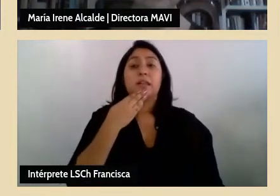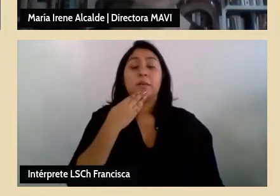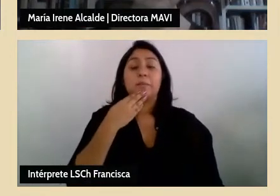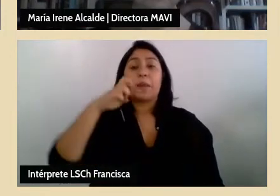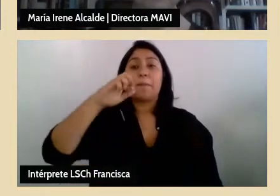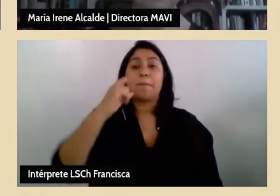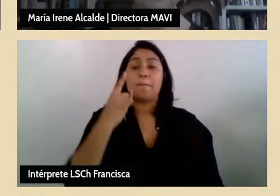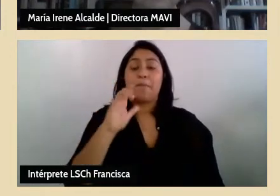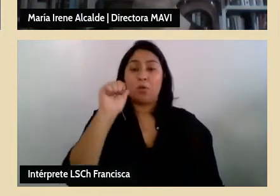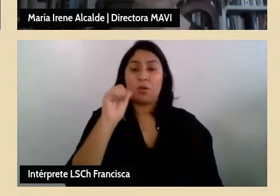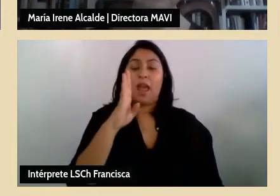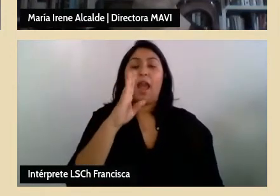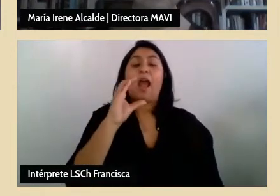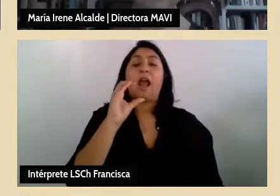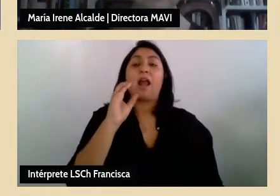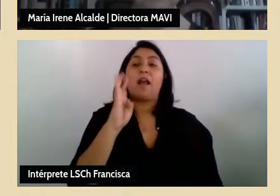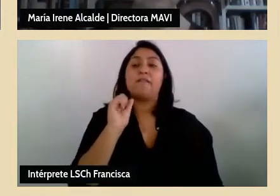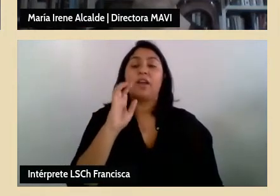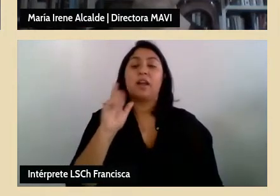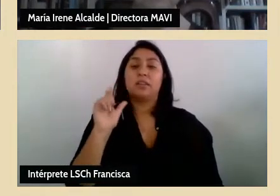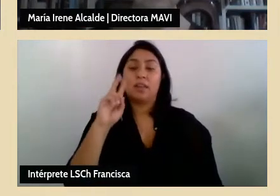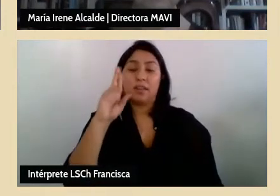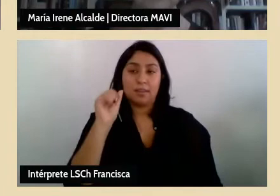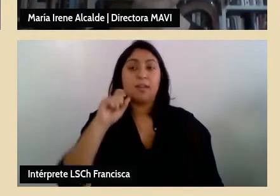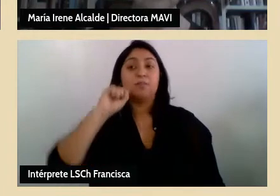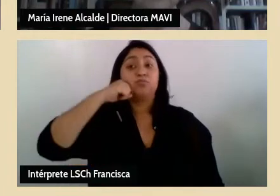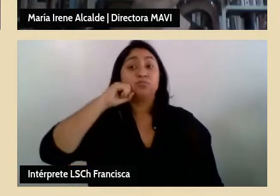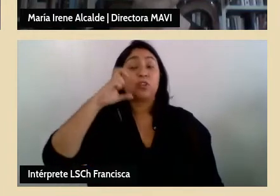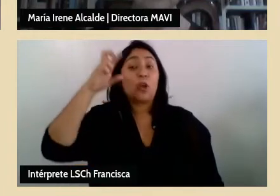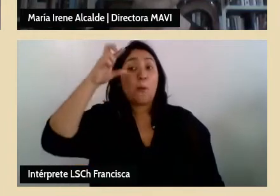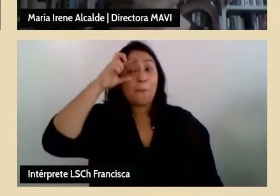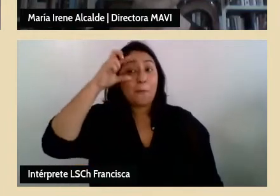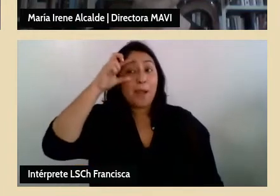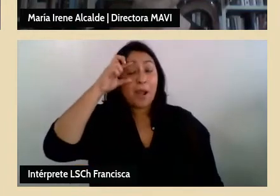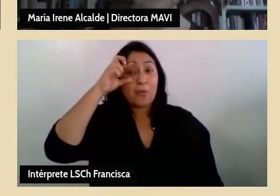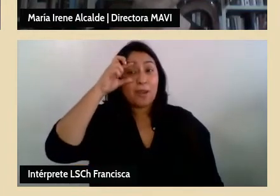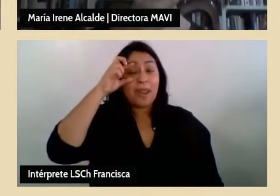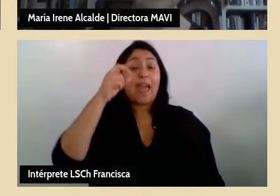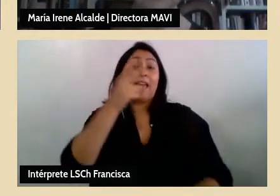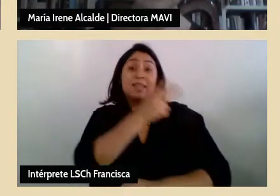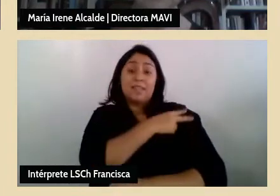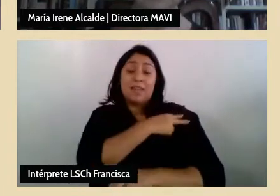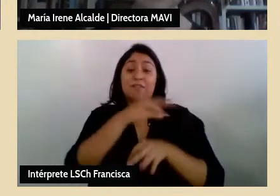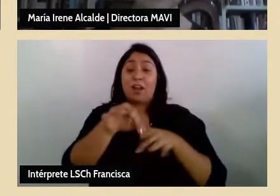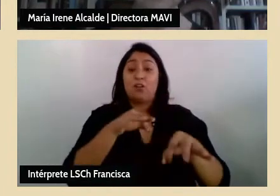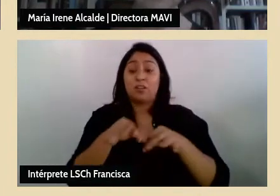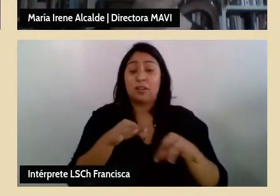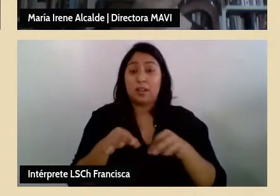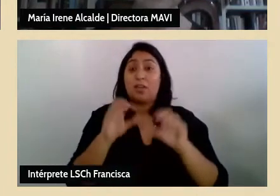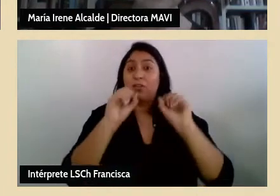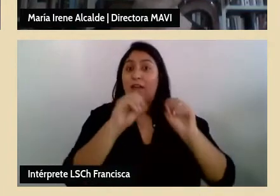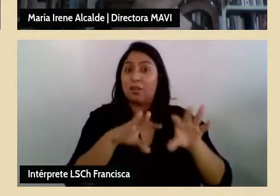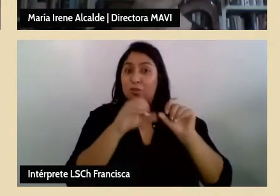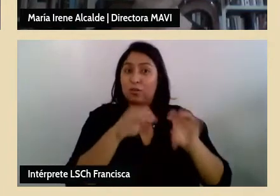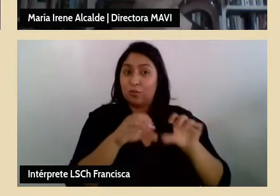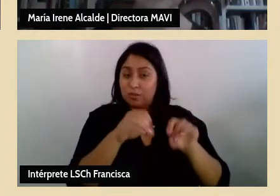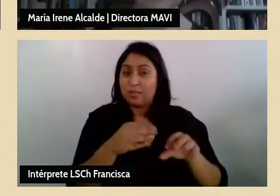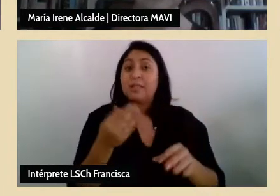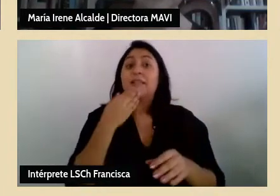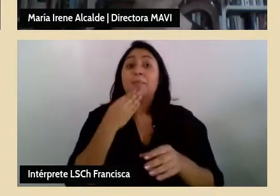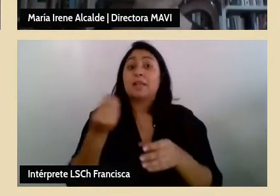Alejandra Caballería, quien es jefa coordinadora de inclusión, de educación e